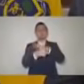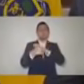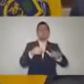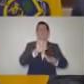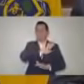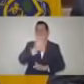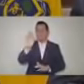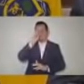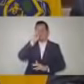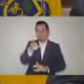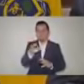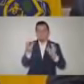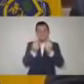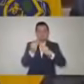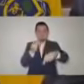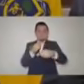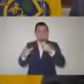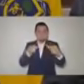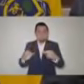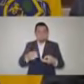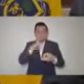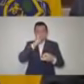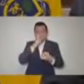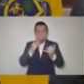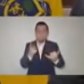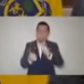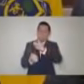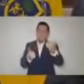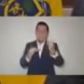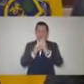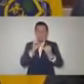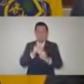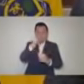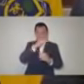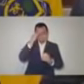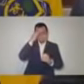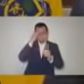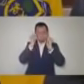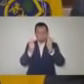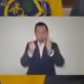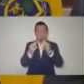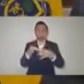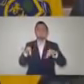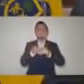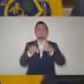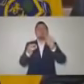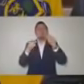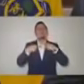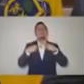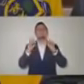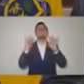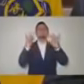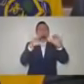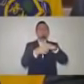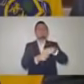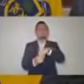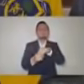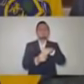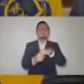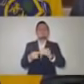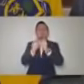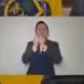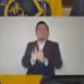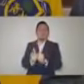pero podríamos mantener los centros de trabajo operando con normalidad en otras palabras lo que estaríamos haciendo es evitar aglomeraciones innecesarias